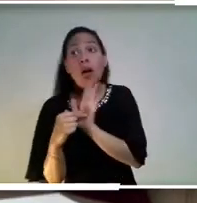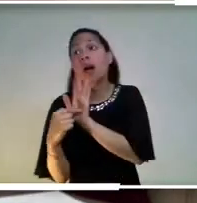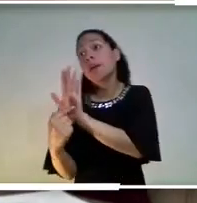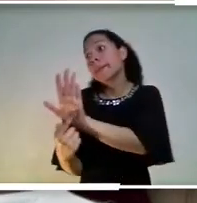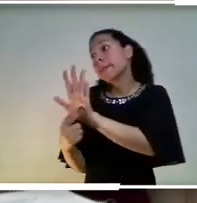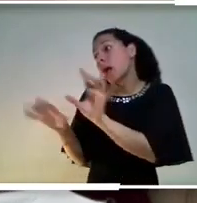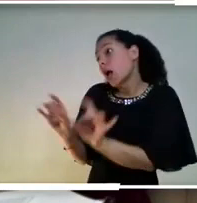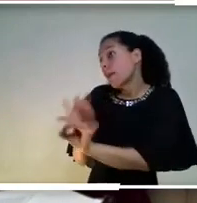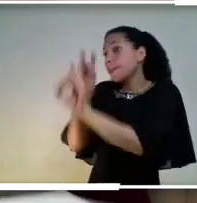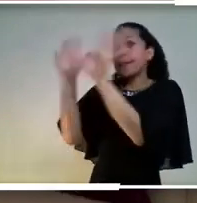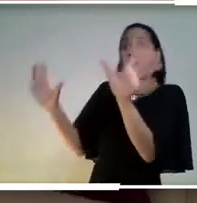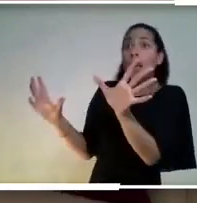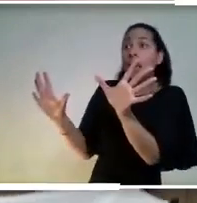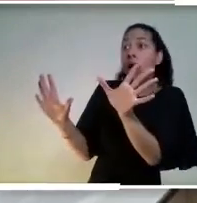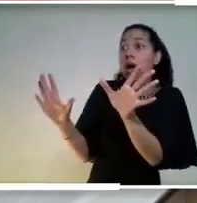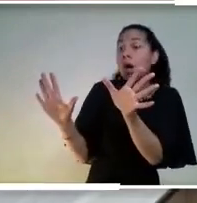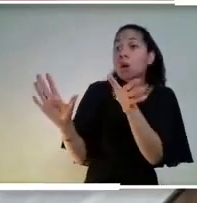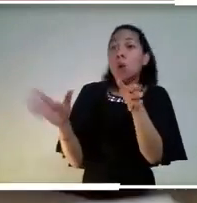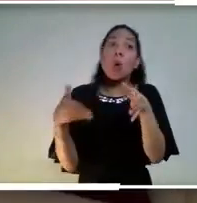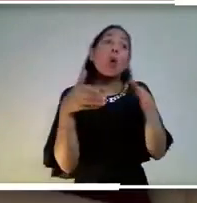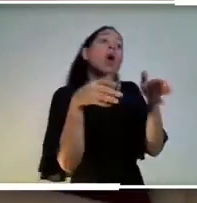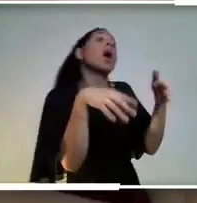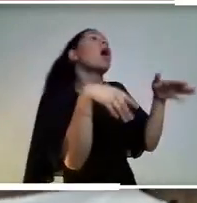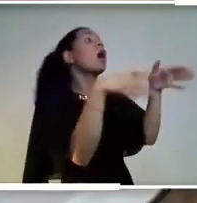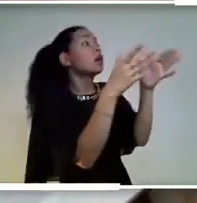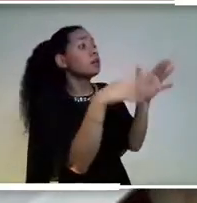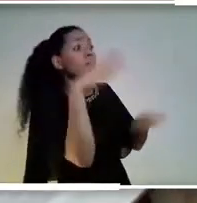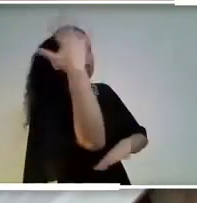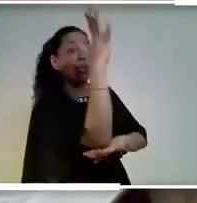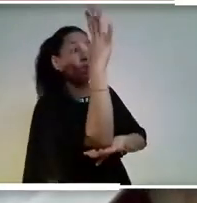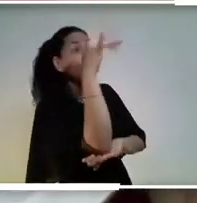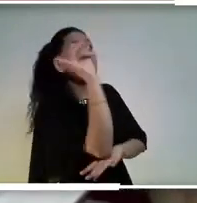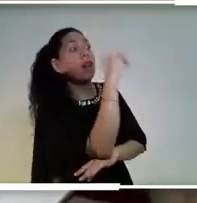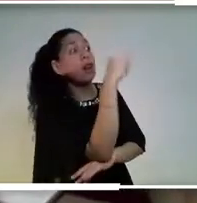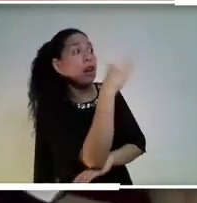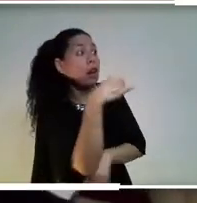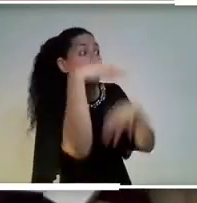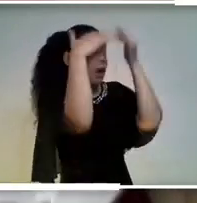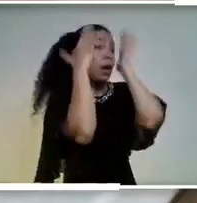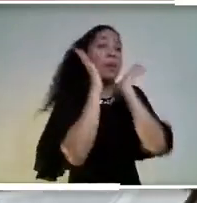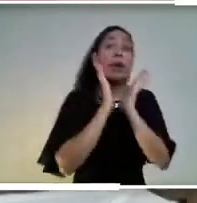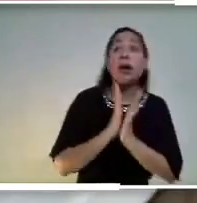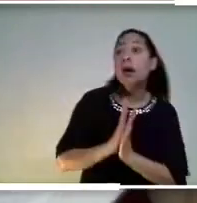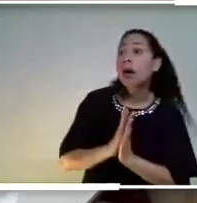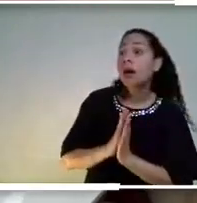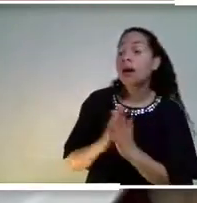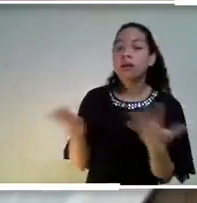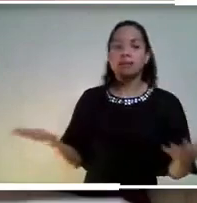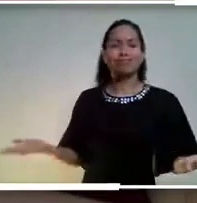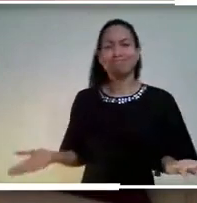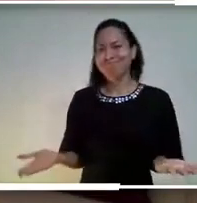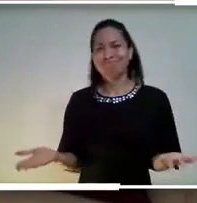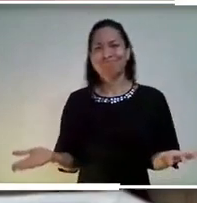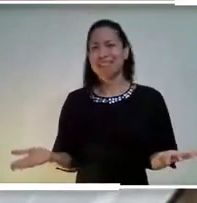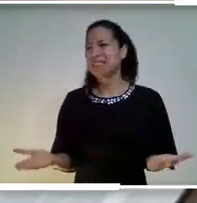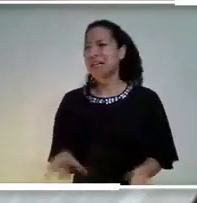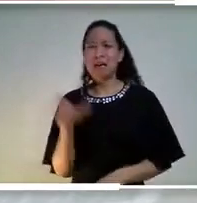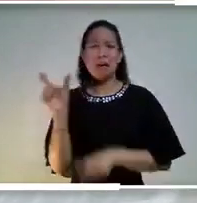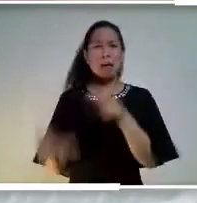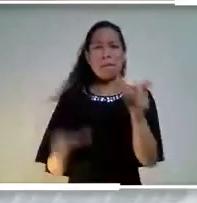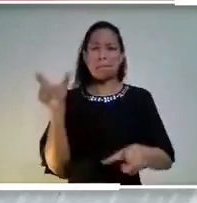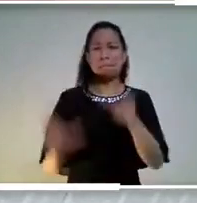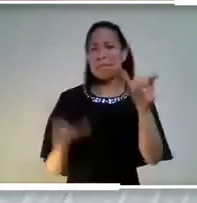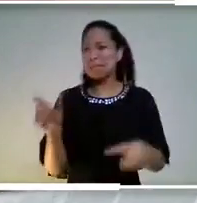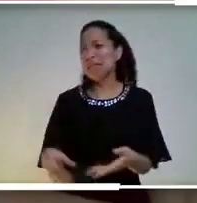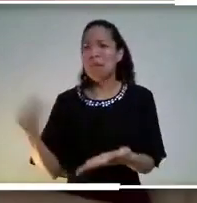etcétera y esas cosas se transformarán noticias y todo el mundo y personas que gastan miles y miles de pesos y túnez en viajar